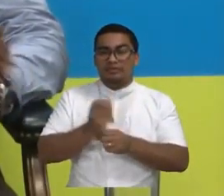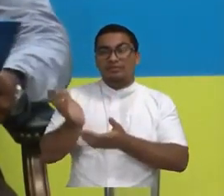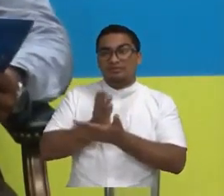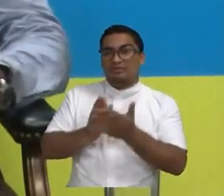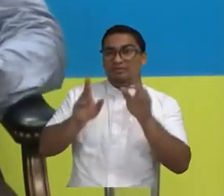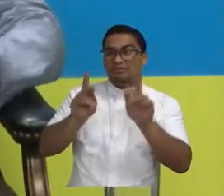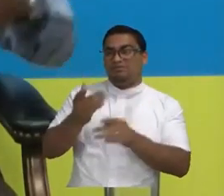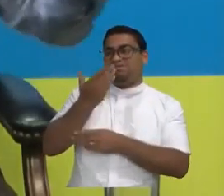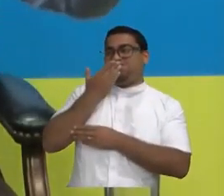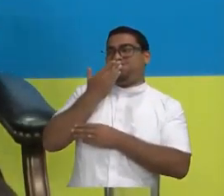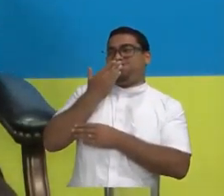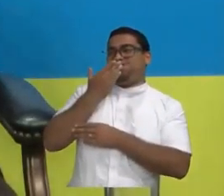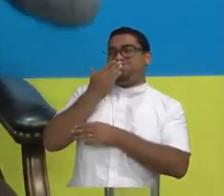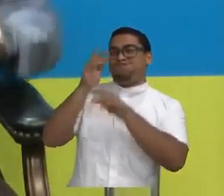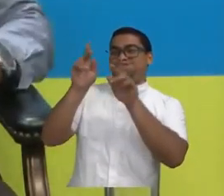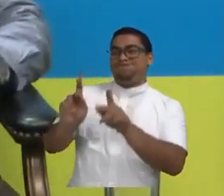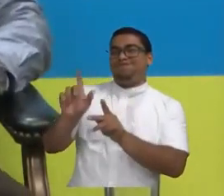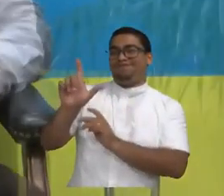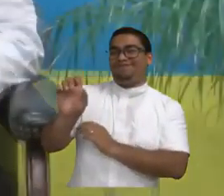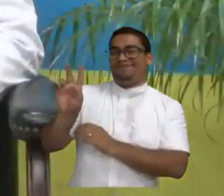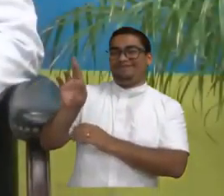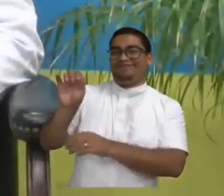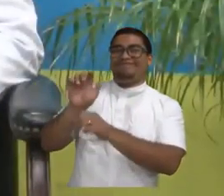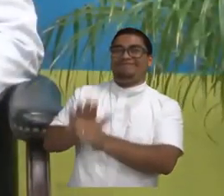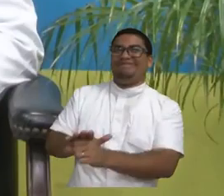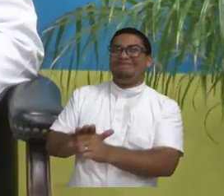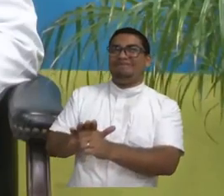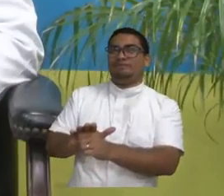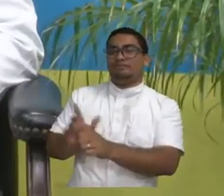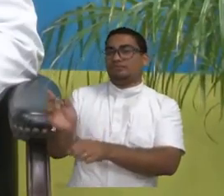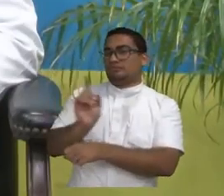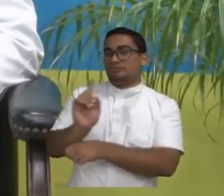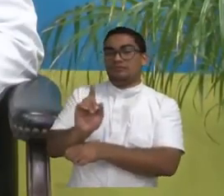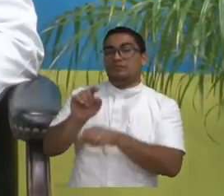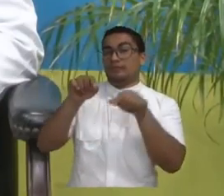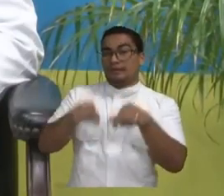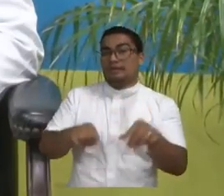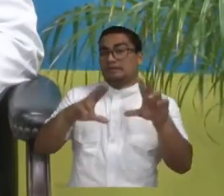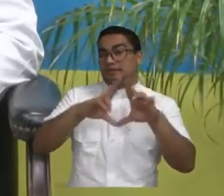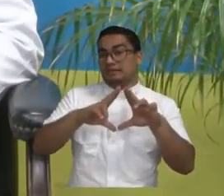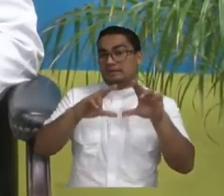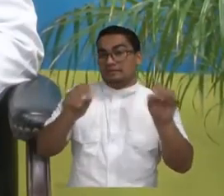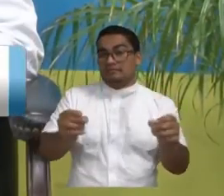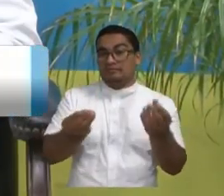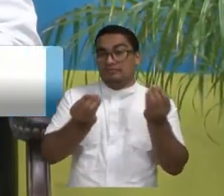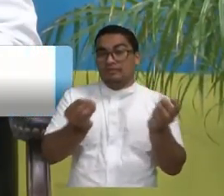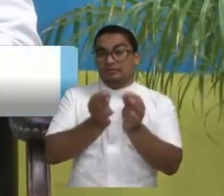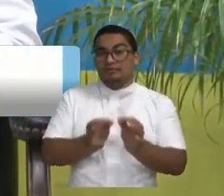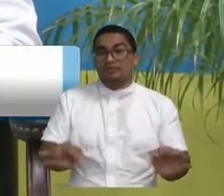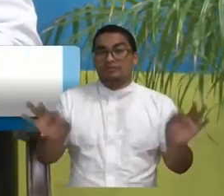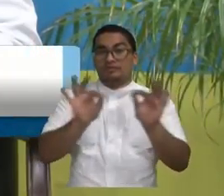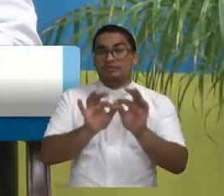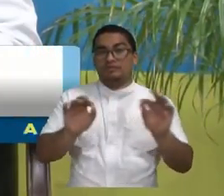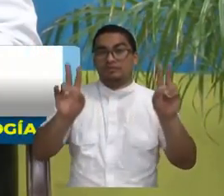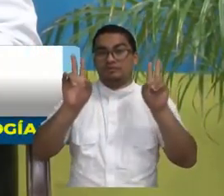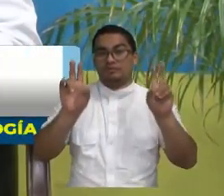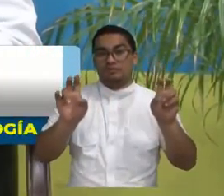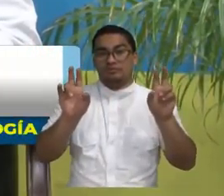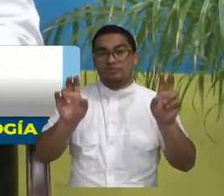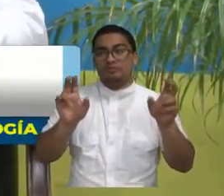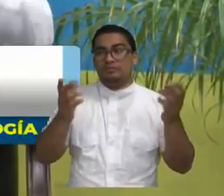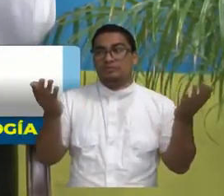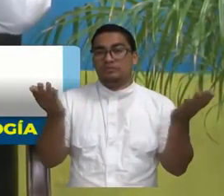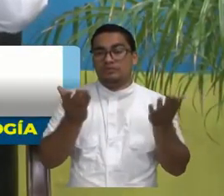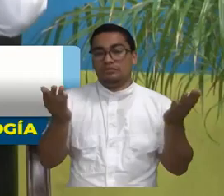el estigma sobre estas personas que lo porten. Así es. Entonces, Nicaragua ha hecho importantes avances sobre el tema